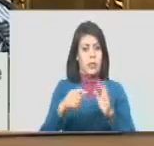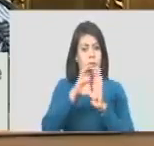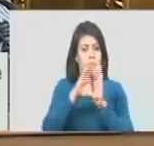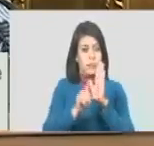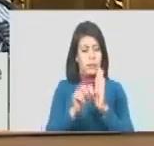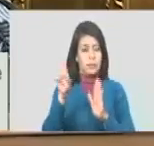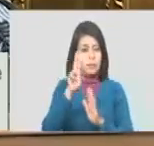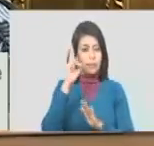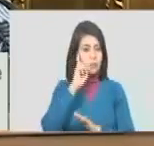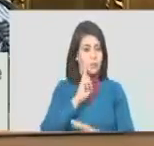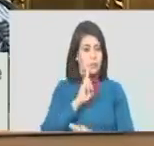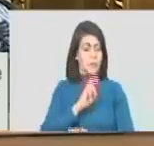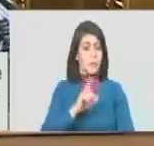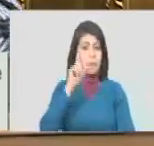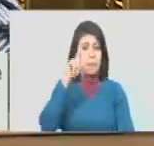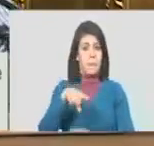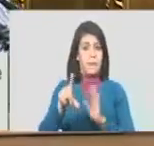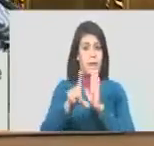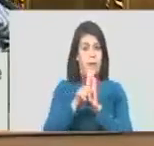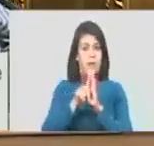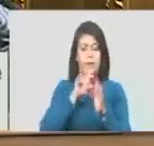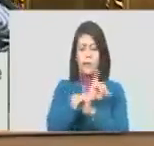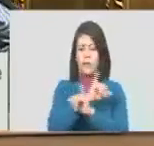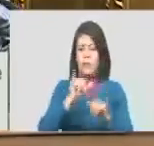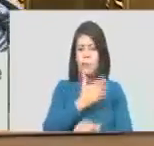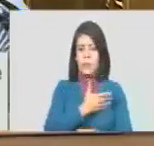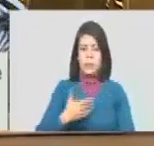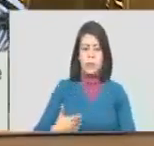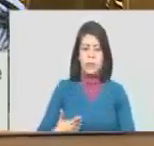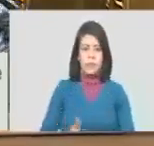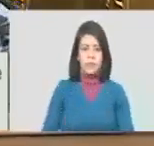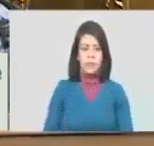de la República Bolivariana de Venezuela y la ley. Es todo, señor presidente.